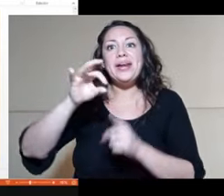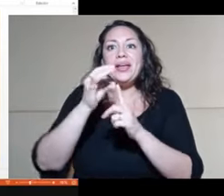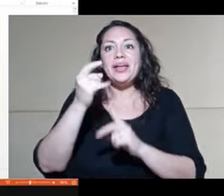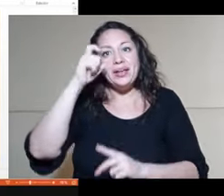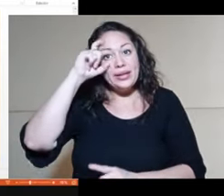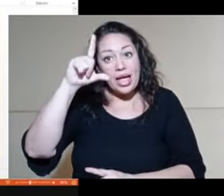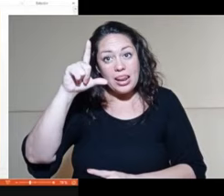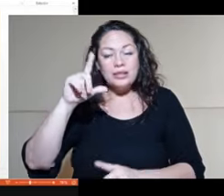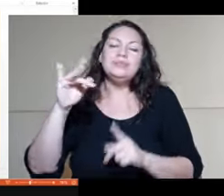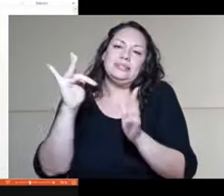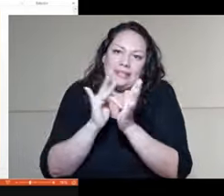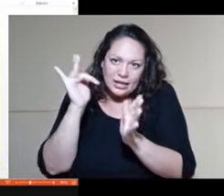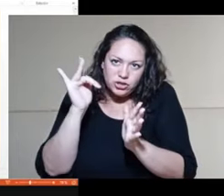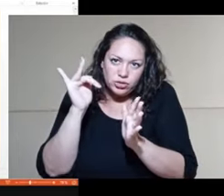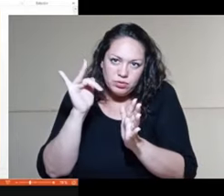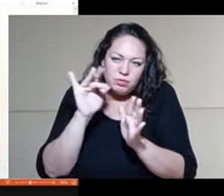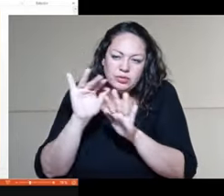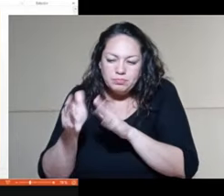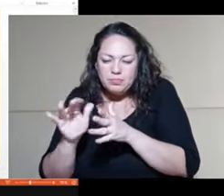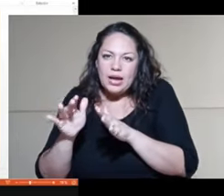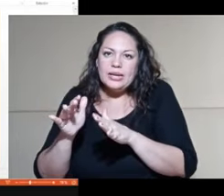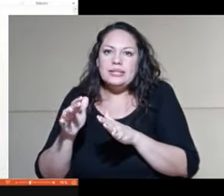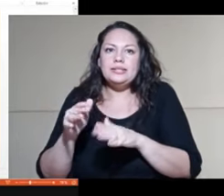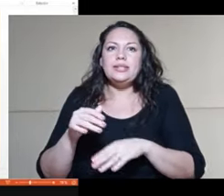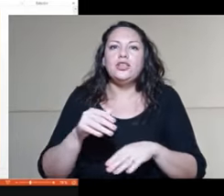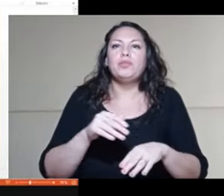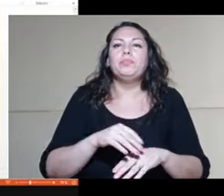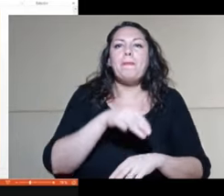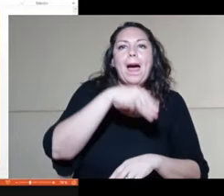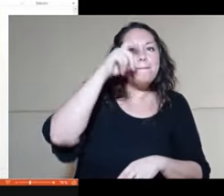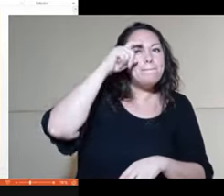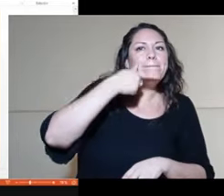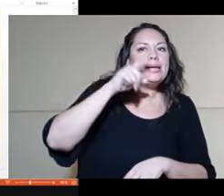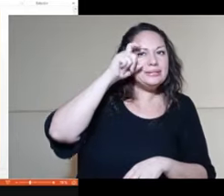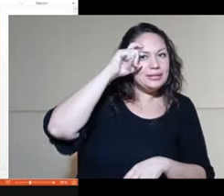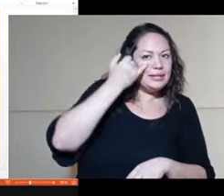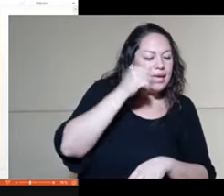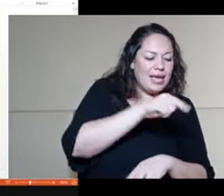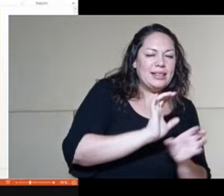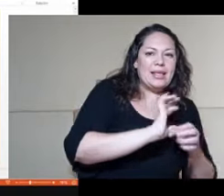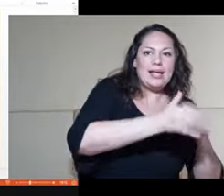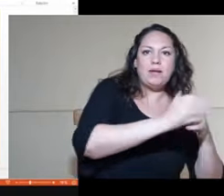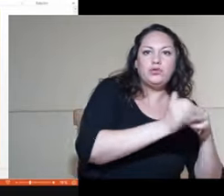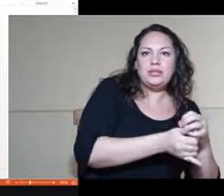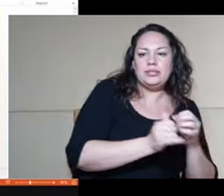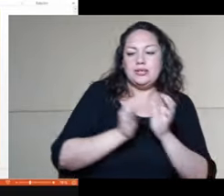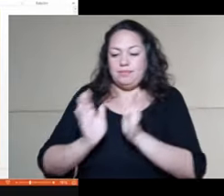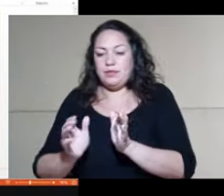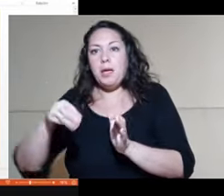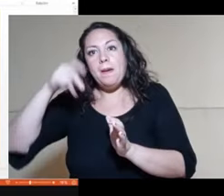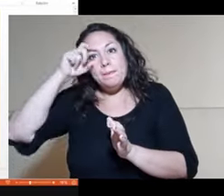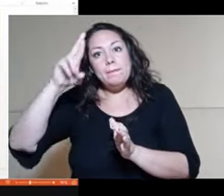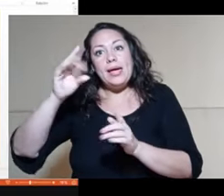o los corpúsculos de Merkel, que son para el tacto, es decir, son similares a los de Meissner, que son para el tacto, pero los de Meissner tienen